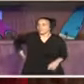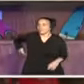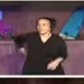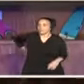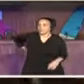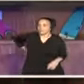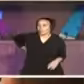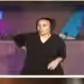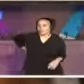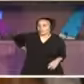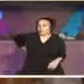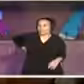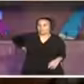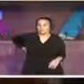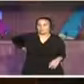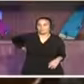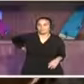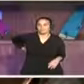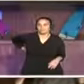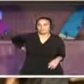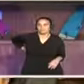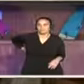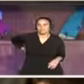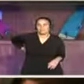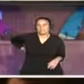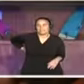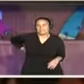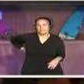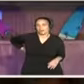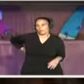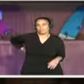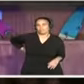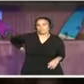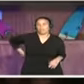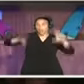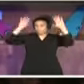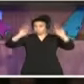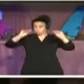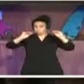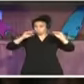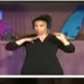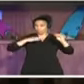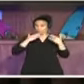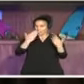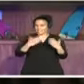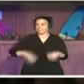con Triqui Traques y su estupendo pasacalle. Todo el mundo en pie, todo este recinto con varias cientos de personas.